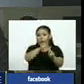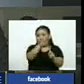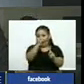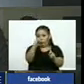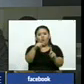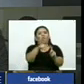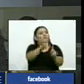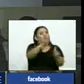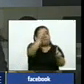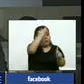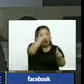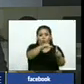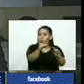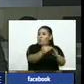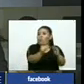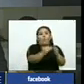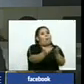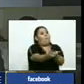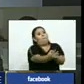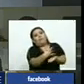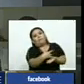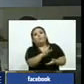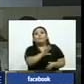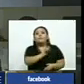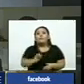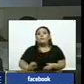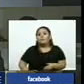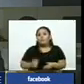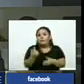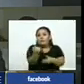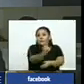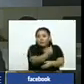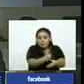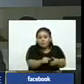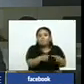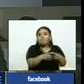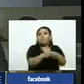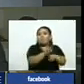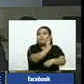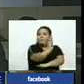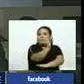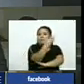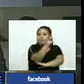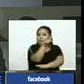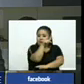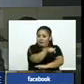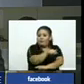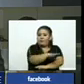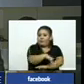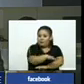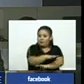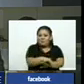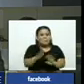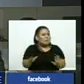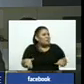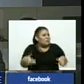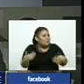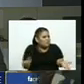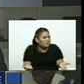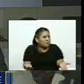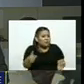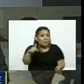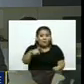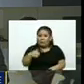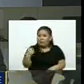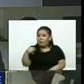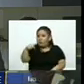decisión de enviar hacia El Salvador a la representación de este país en ese lugar. ¿Qué es lo que ha sucedido durante